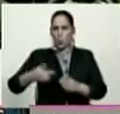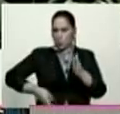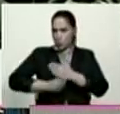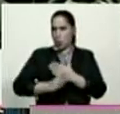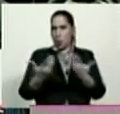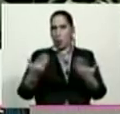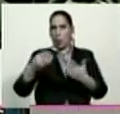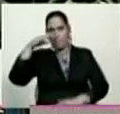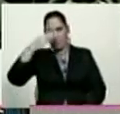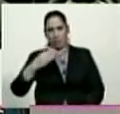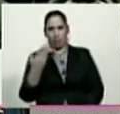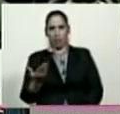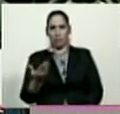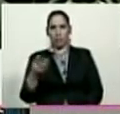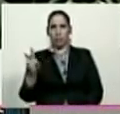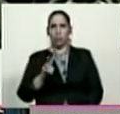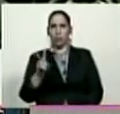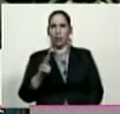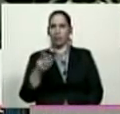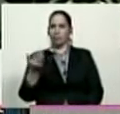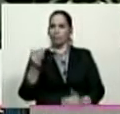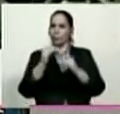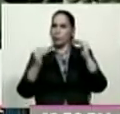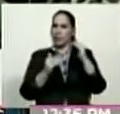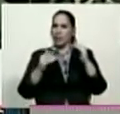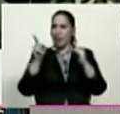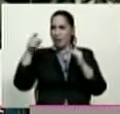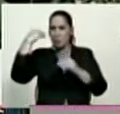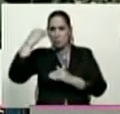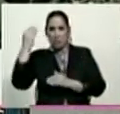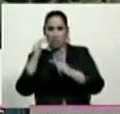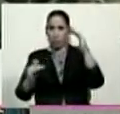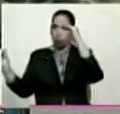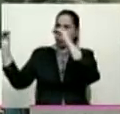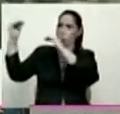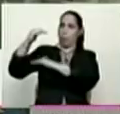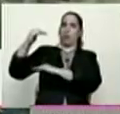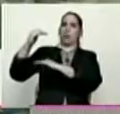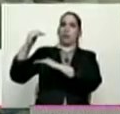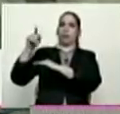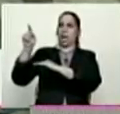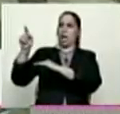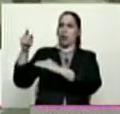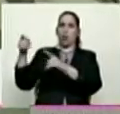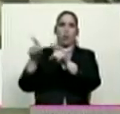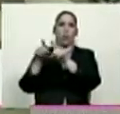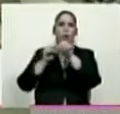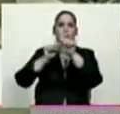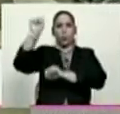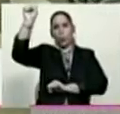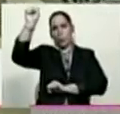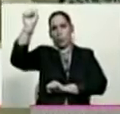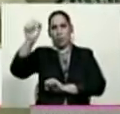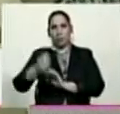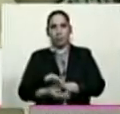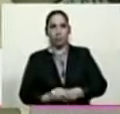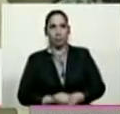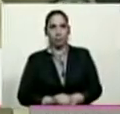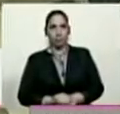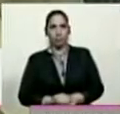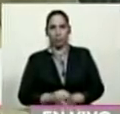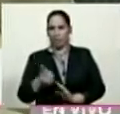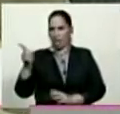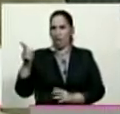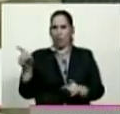Lo subestiman, porque se creen superiores, ¿ves? Ellos son Superman, ellos son